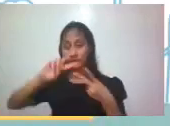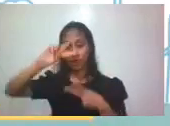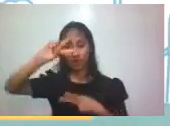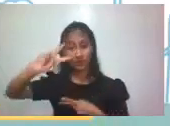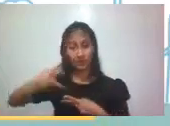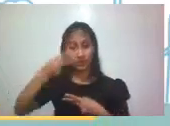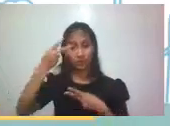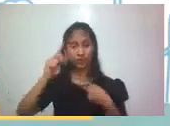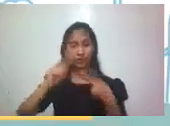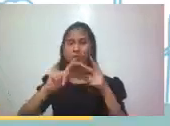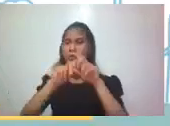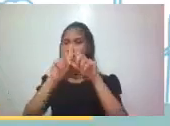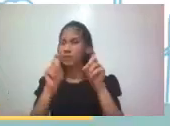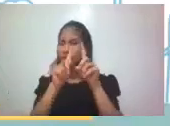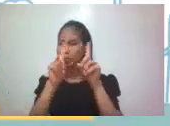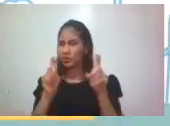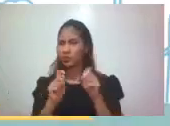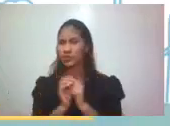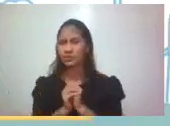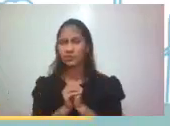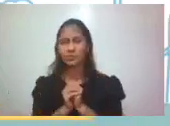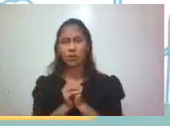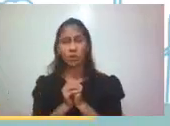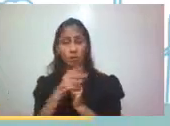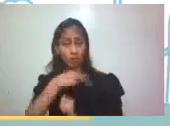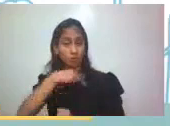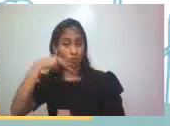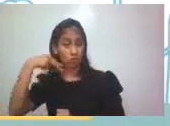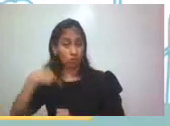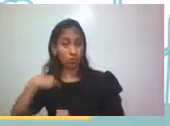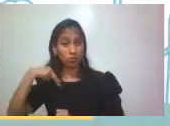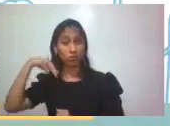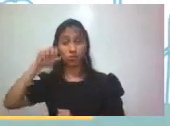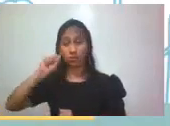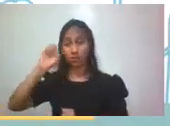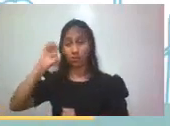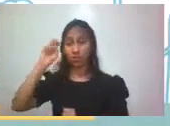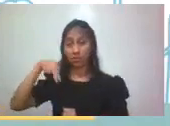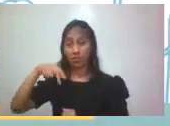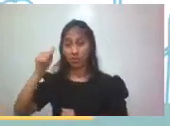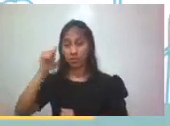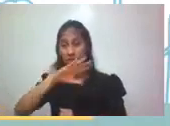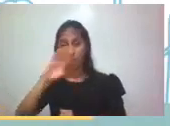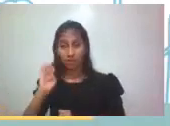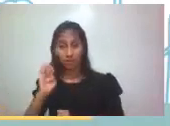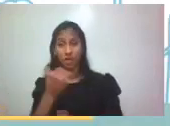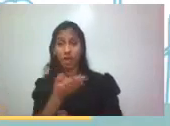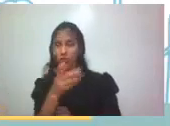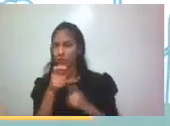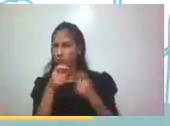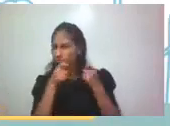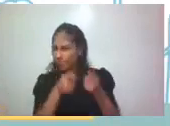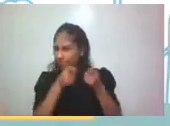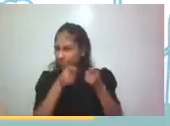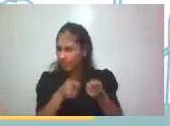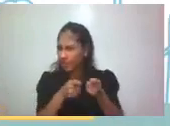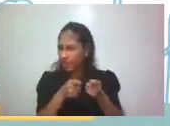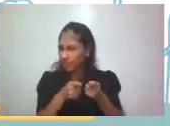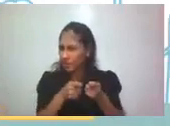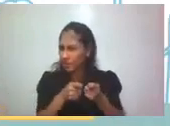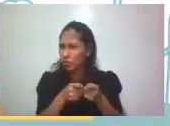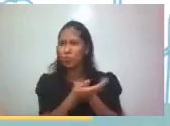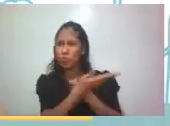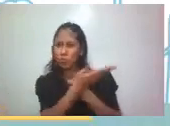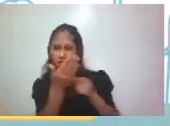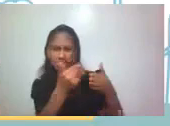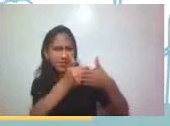de la pregunta, si es que nosotros como SENACE otorgamos, exigimos un requisito previo